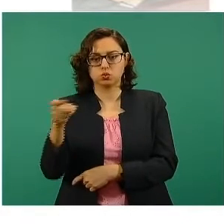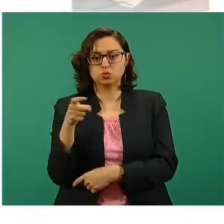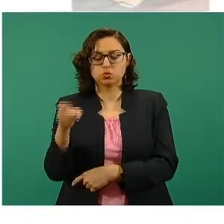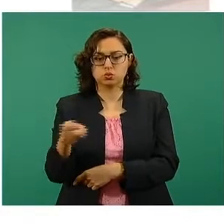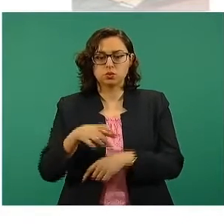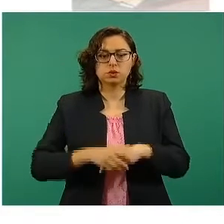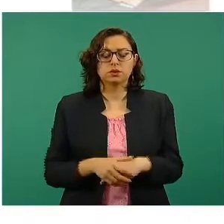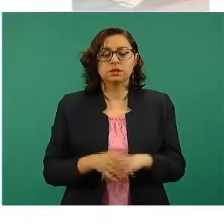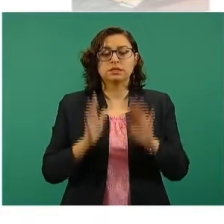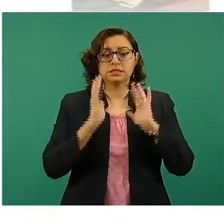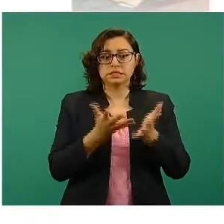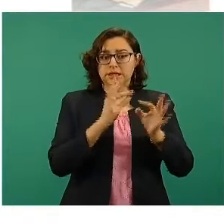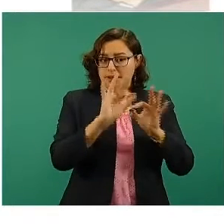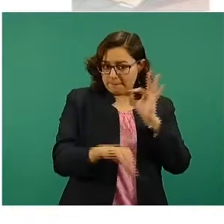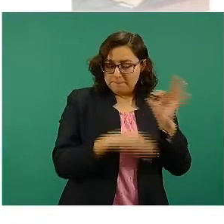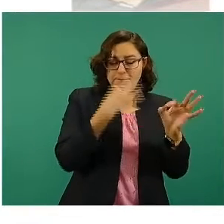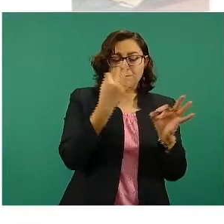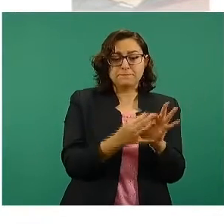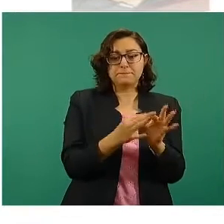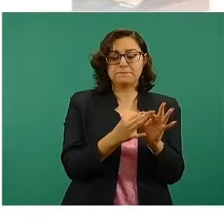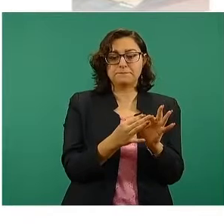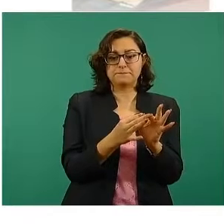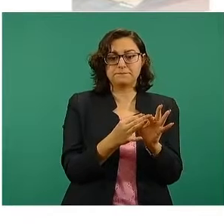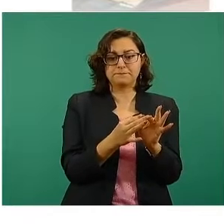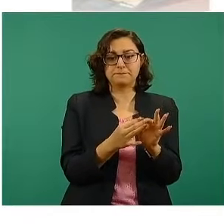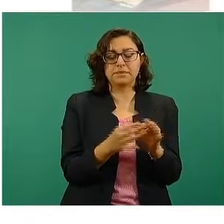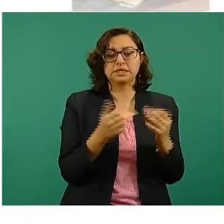ellas tenemos terminadas